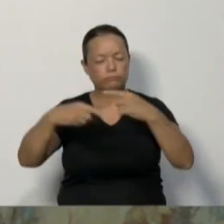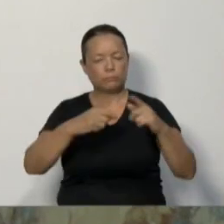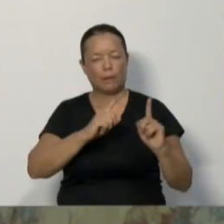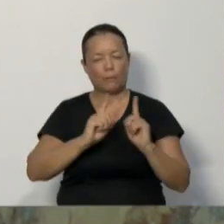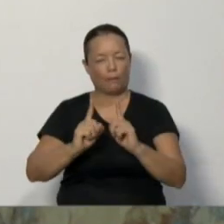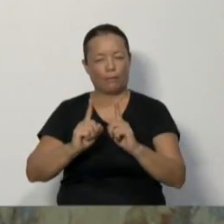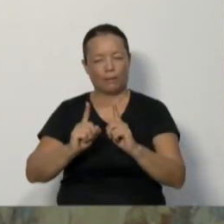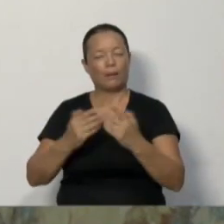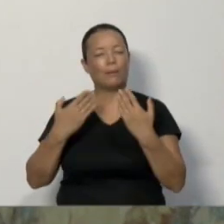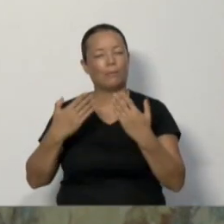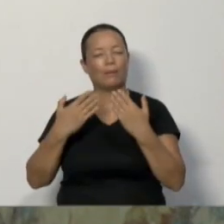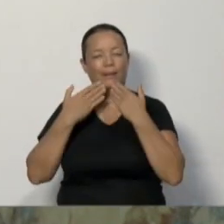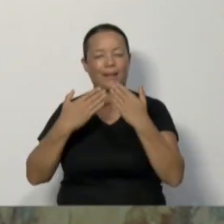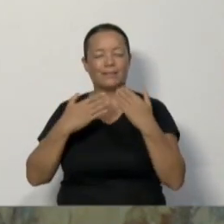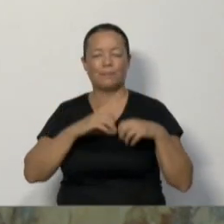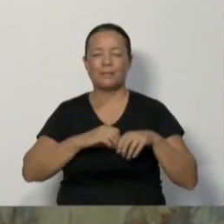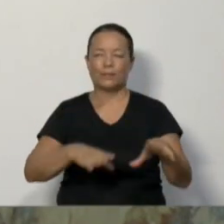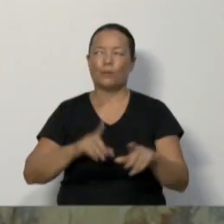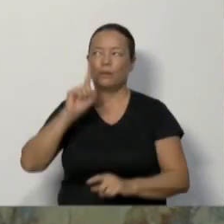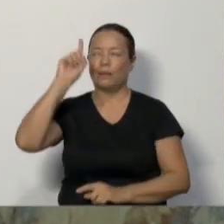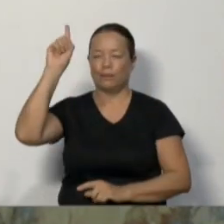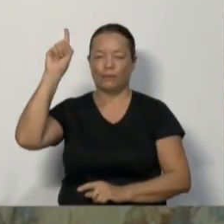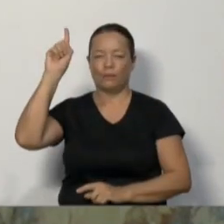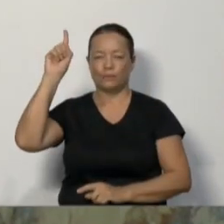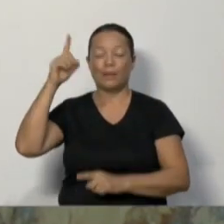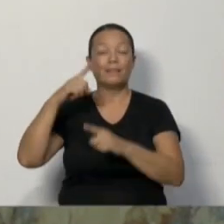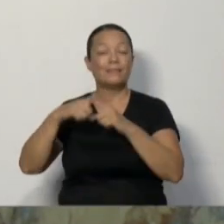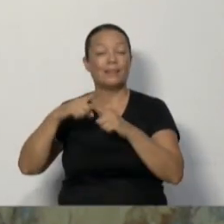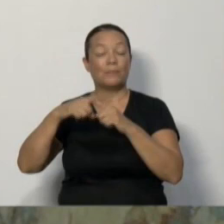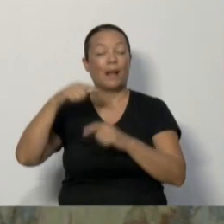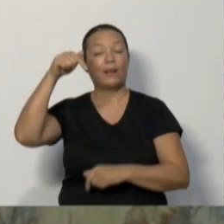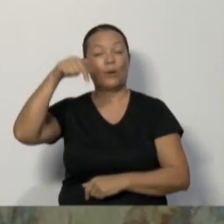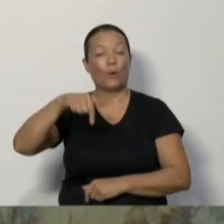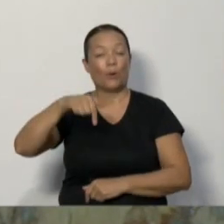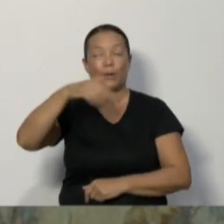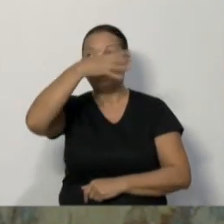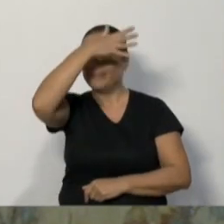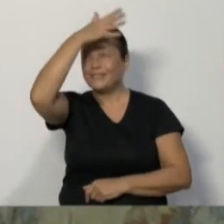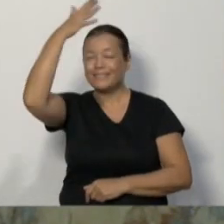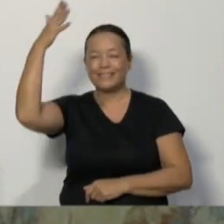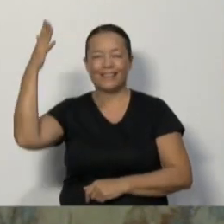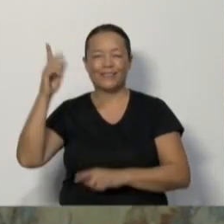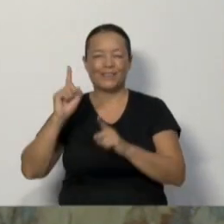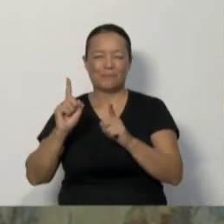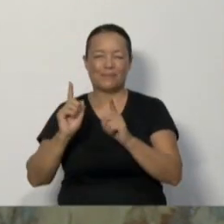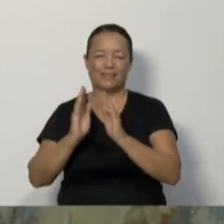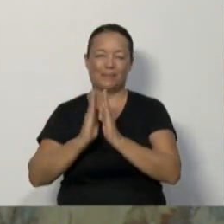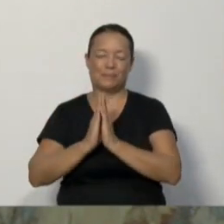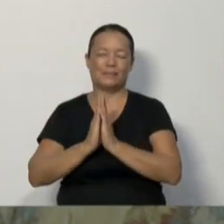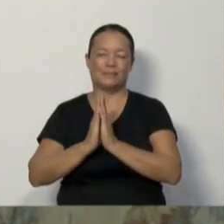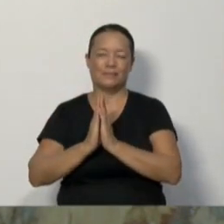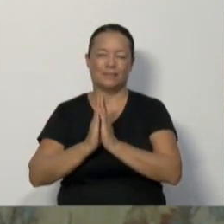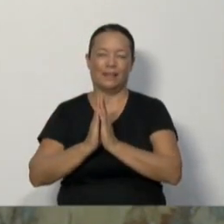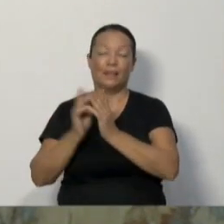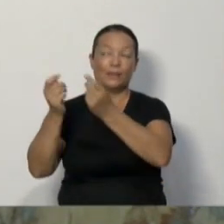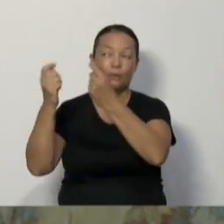para que pueda, por la misericordia de Dios, celebrar la liturgia del cielo y a nosotros